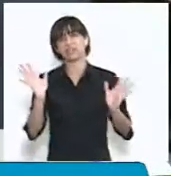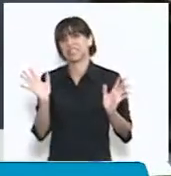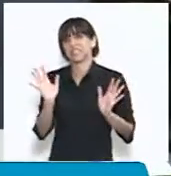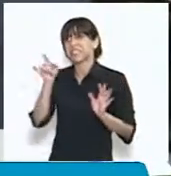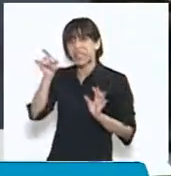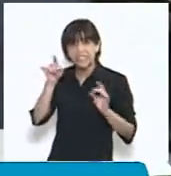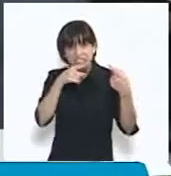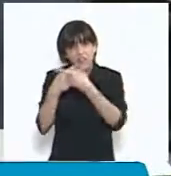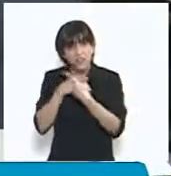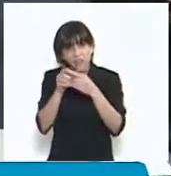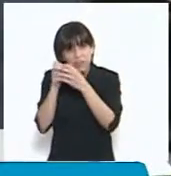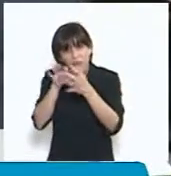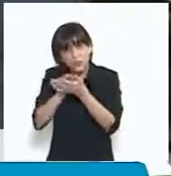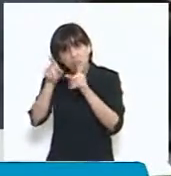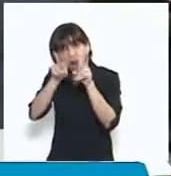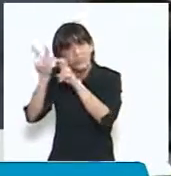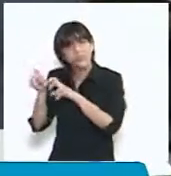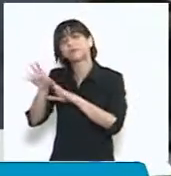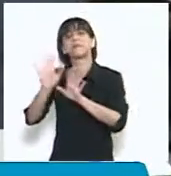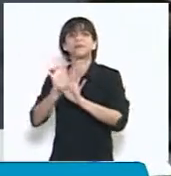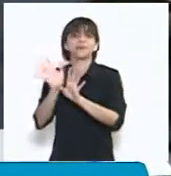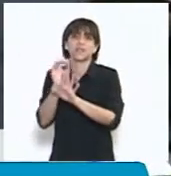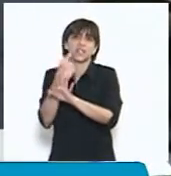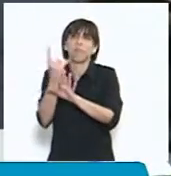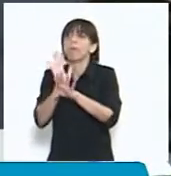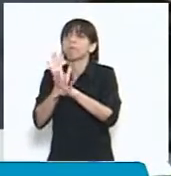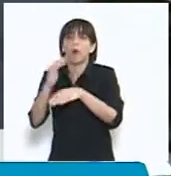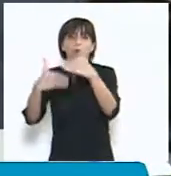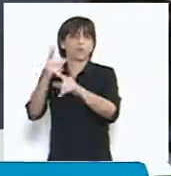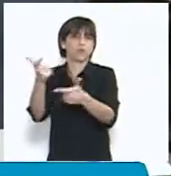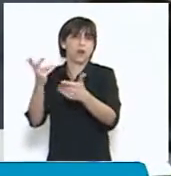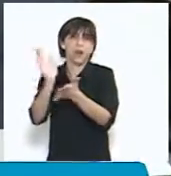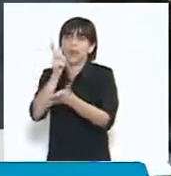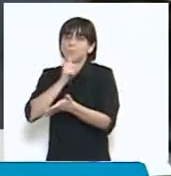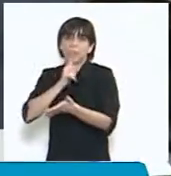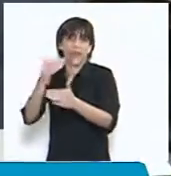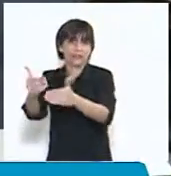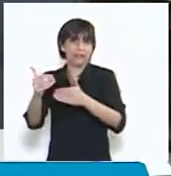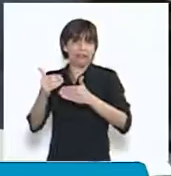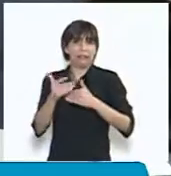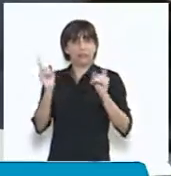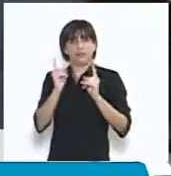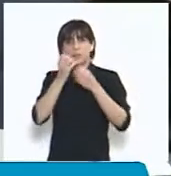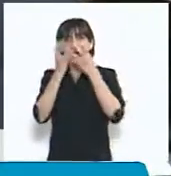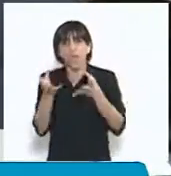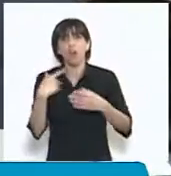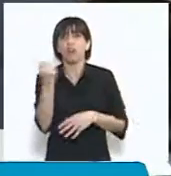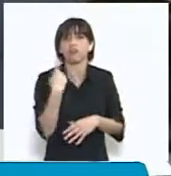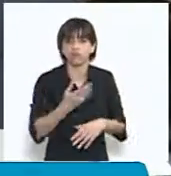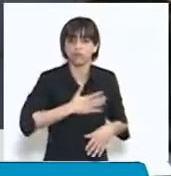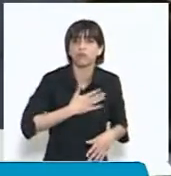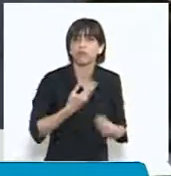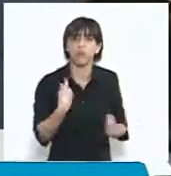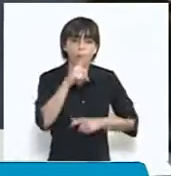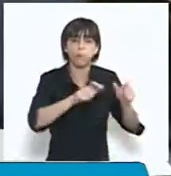retroceso. Estamos festejando que puedan ir al banco a sacar con una tarjeta y que no le den